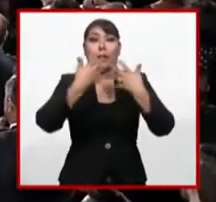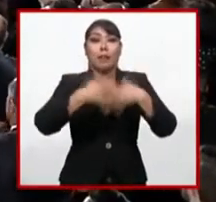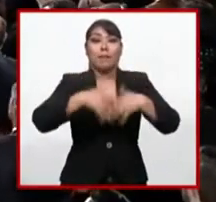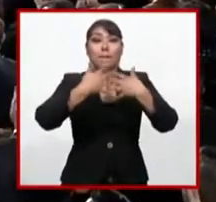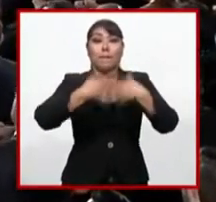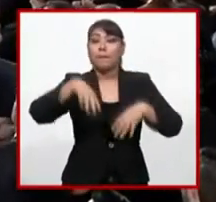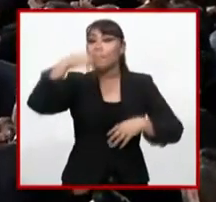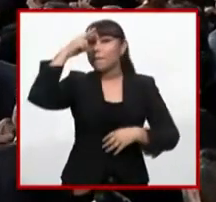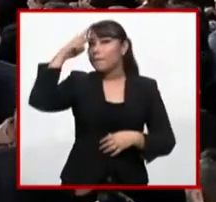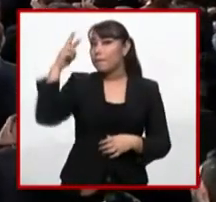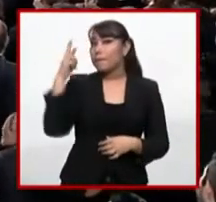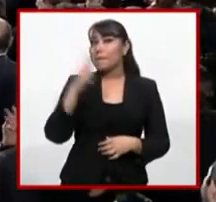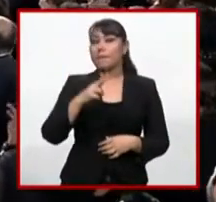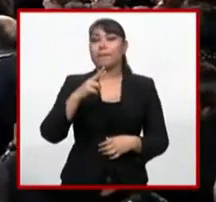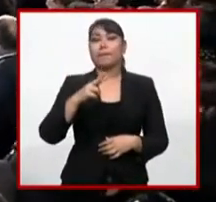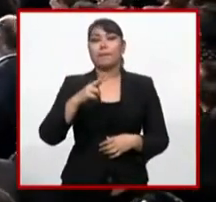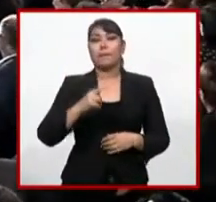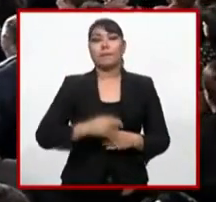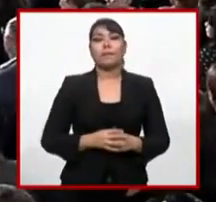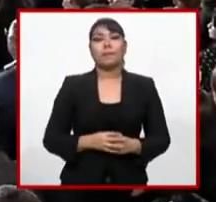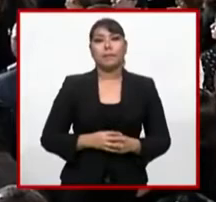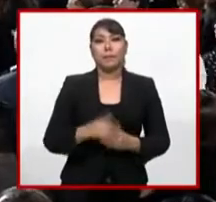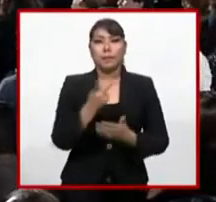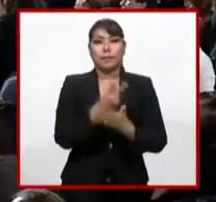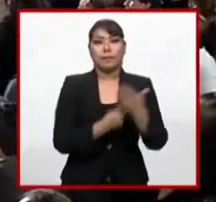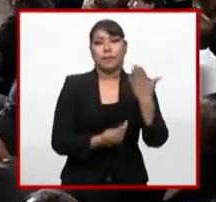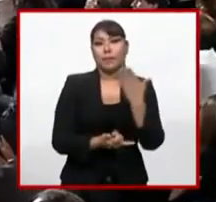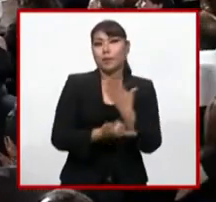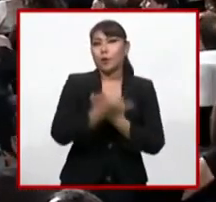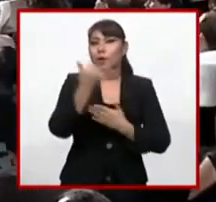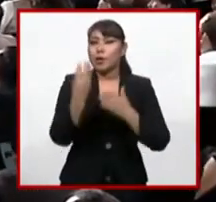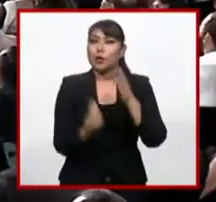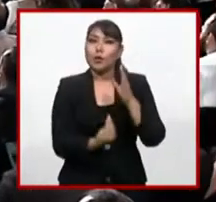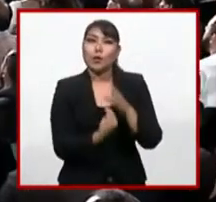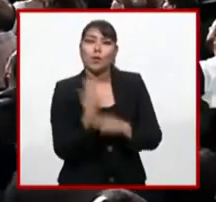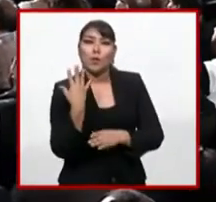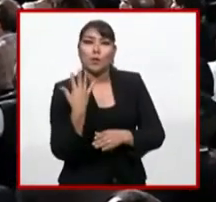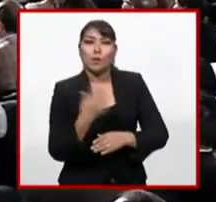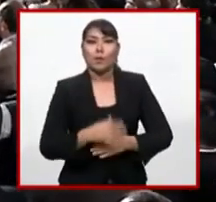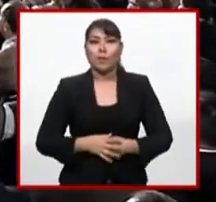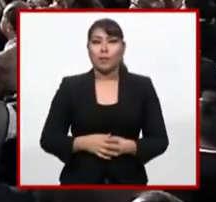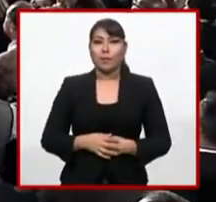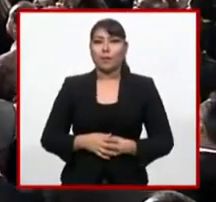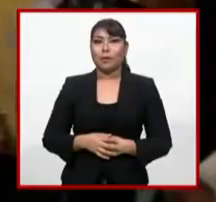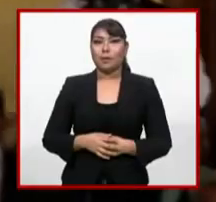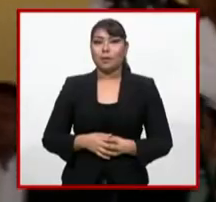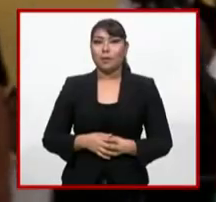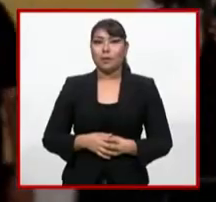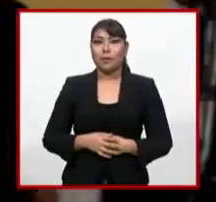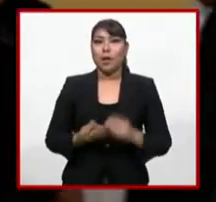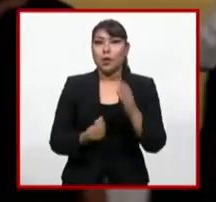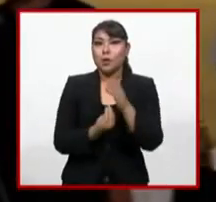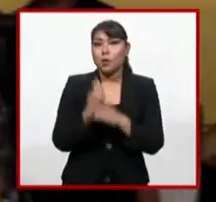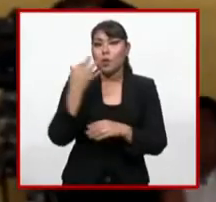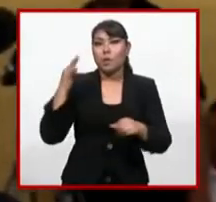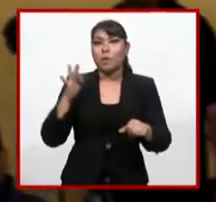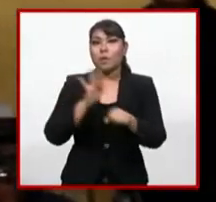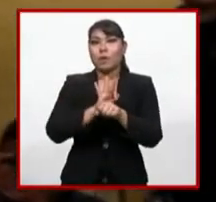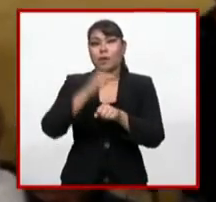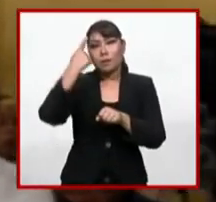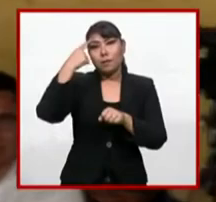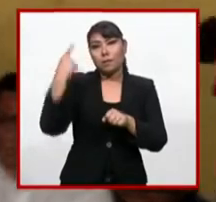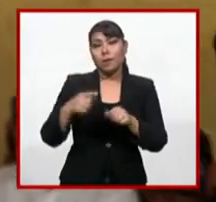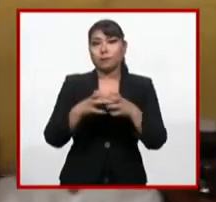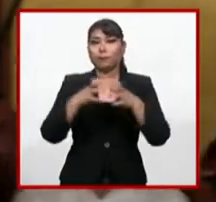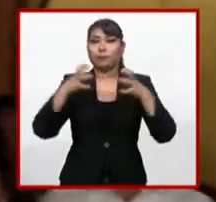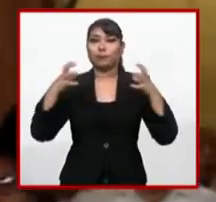mexicano y detonar el proyecto que está llamado a ser el nuevo motor de crecimiento, no